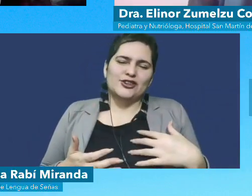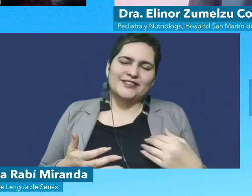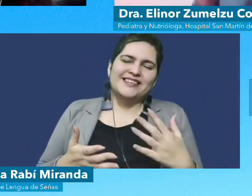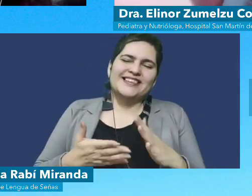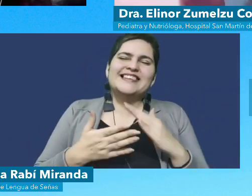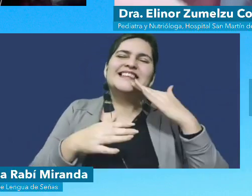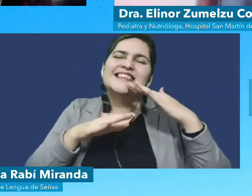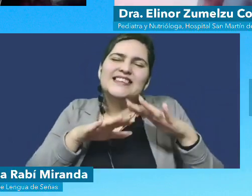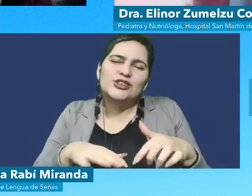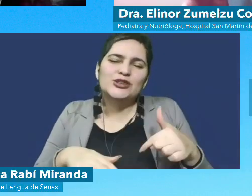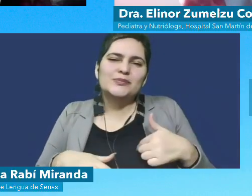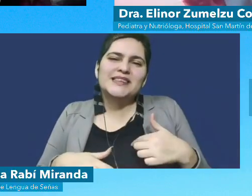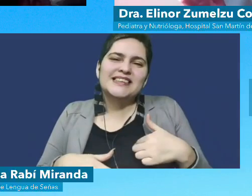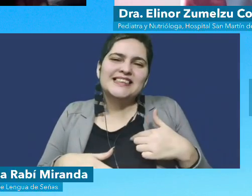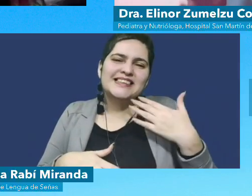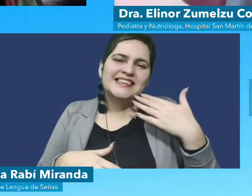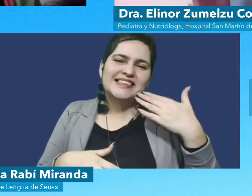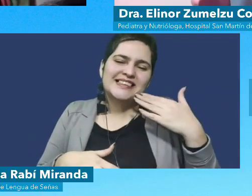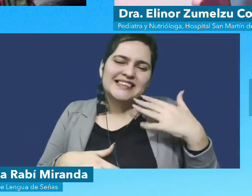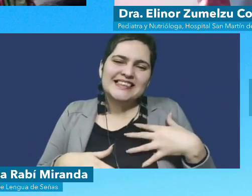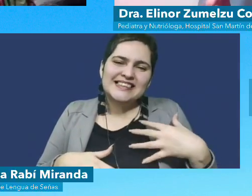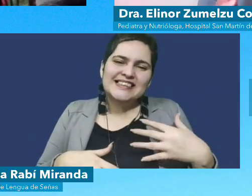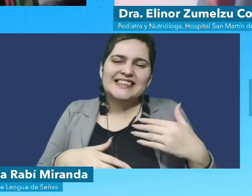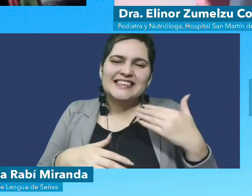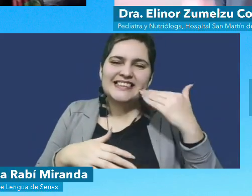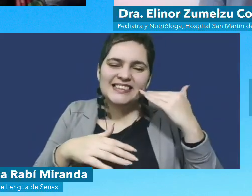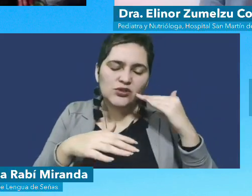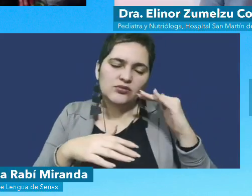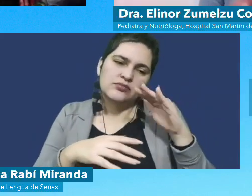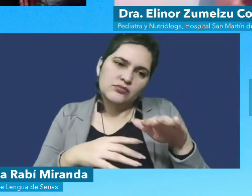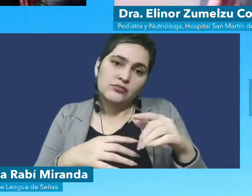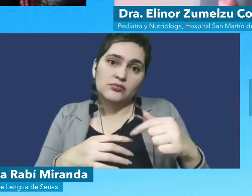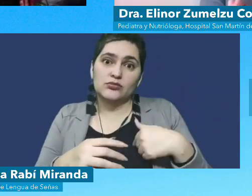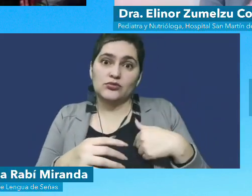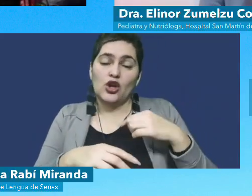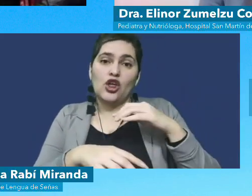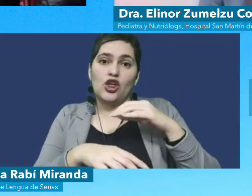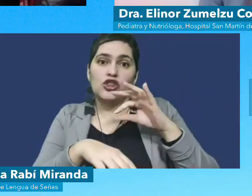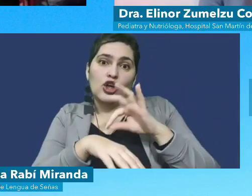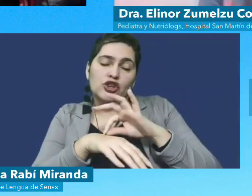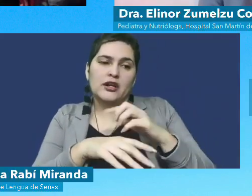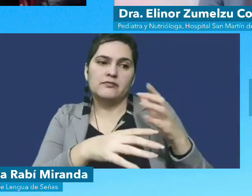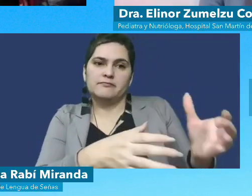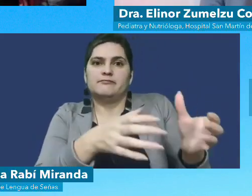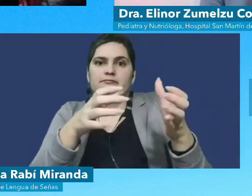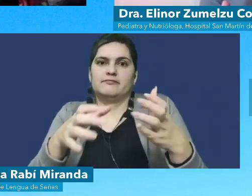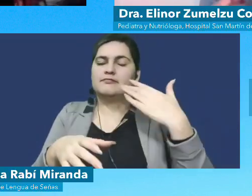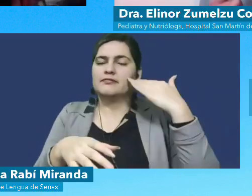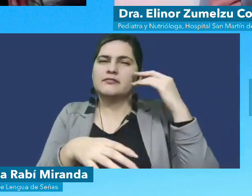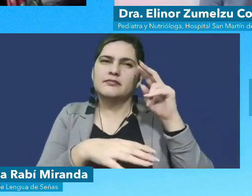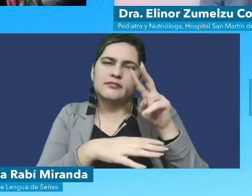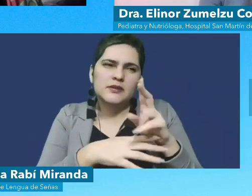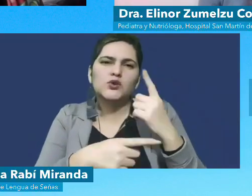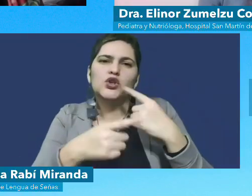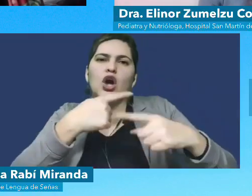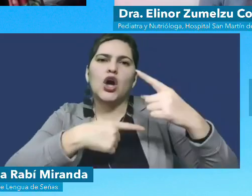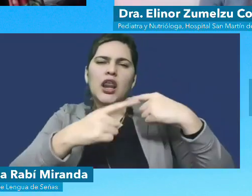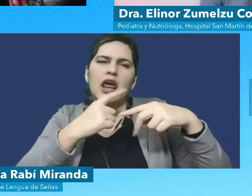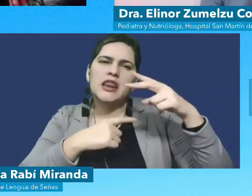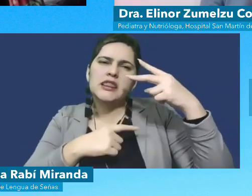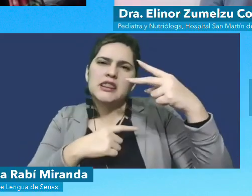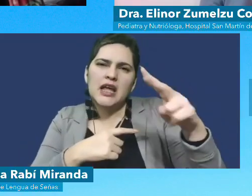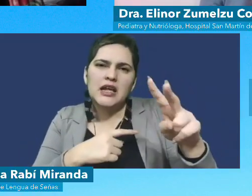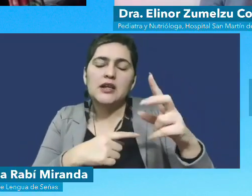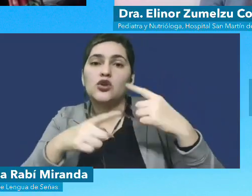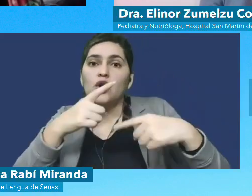tengo a mi niño, a mi niña frente y uno empieza esta historia, ¿no es cierto? Y la historia es fundamental.